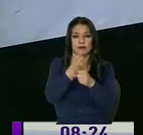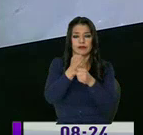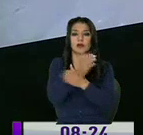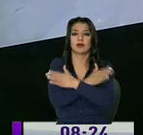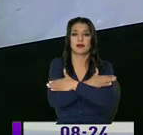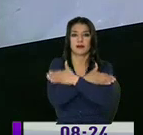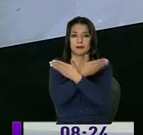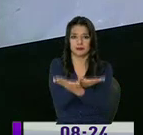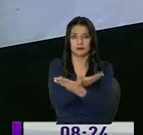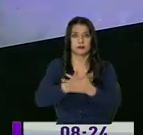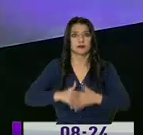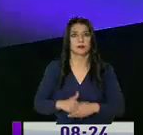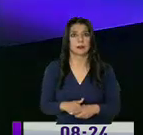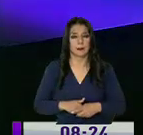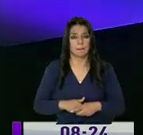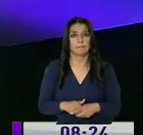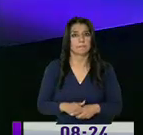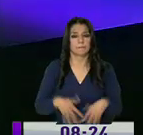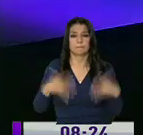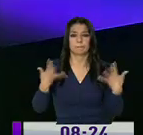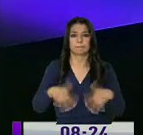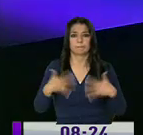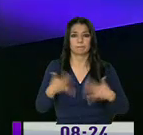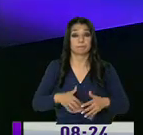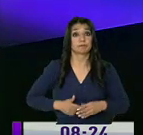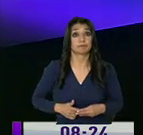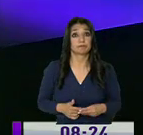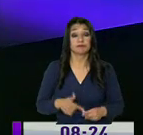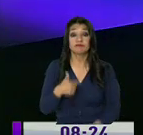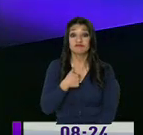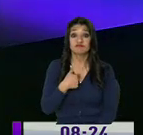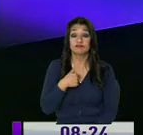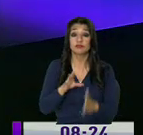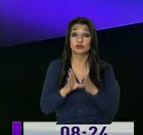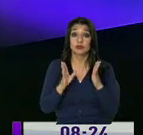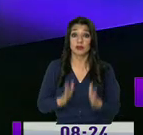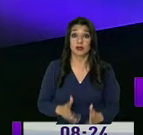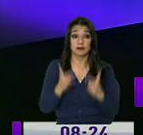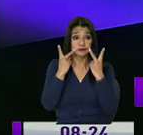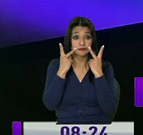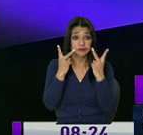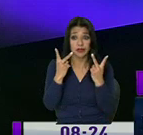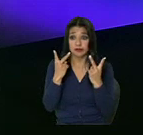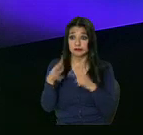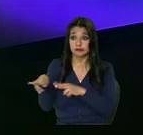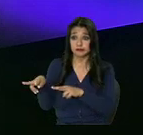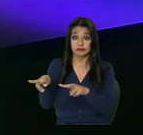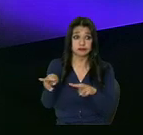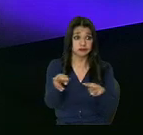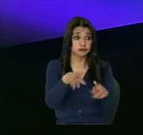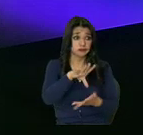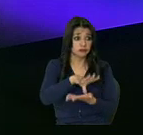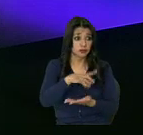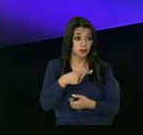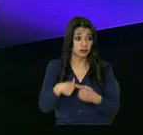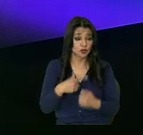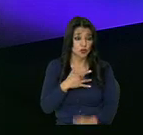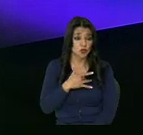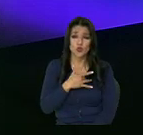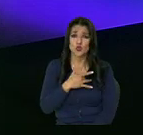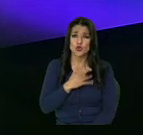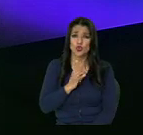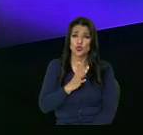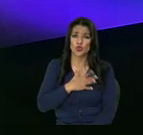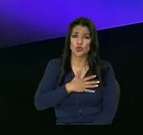¿eh? Realmente, qué bárbaro esto. A mí como ciudadano, yo les digo, A mí me da dolor ver todo esto, y en